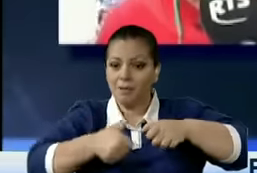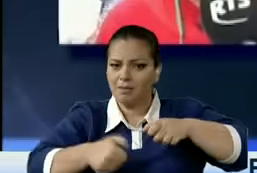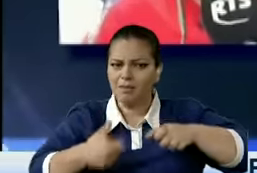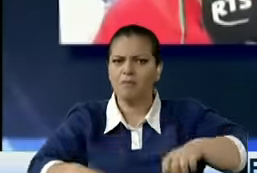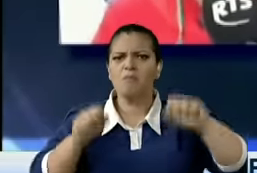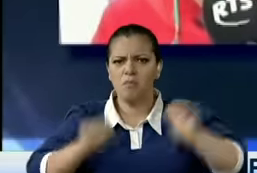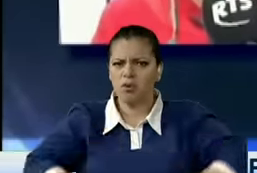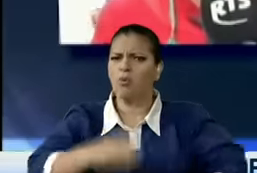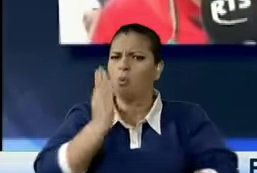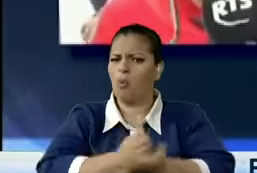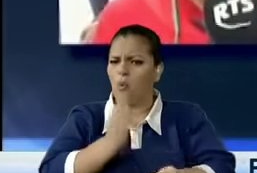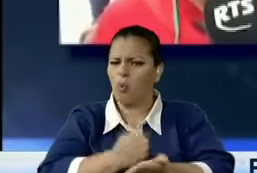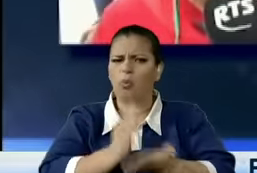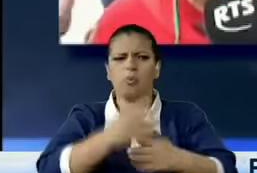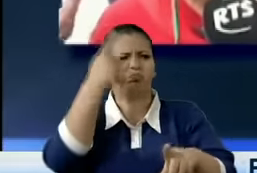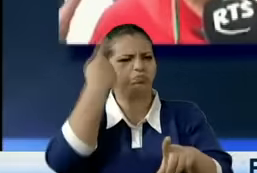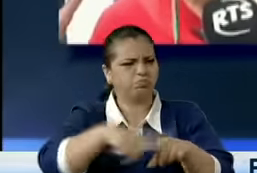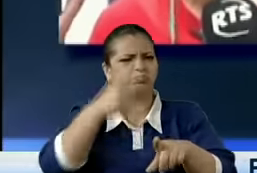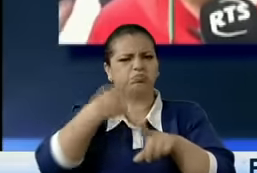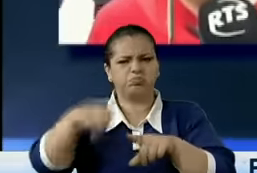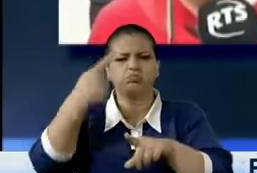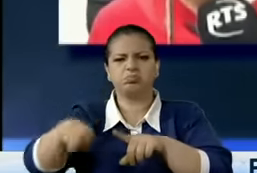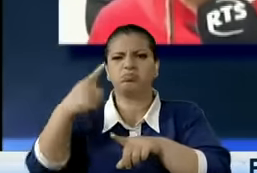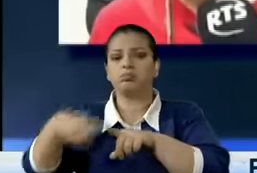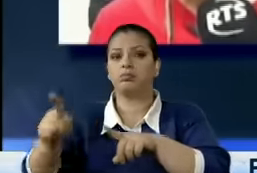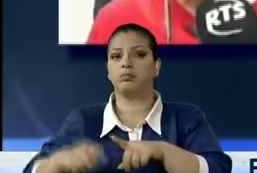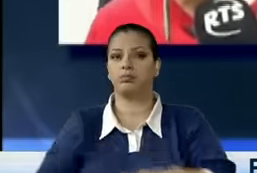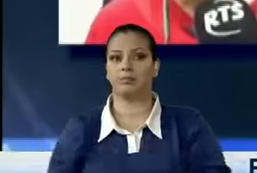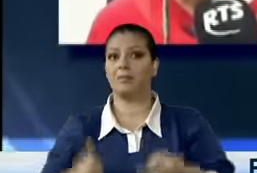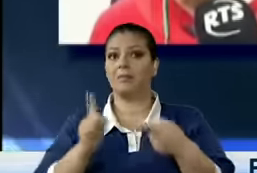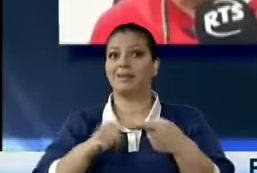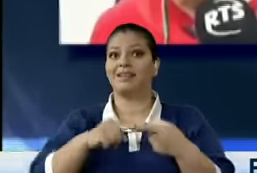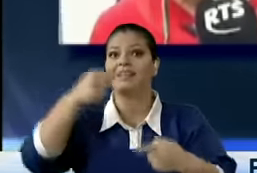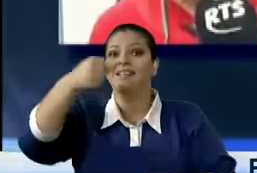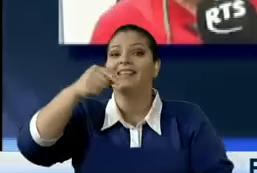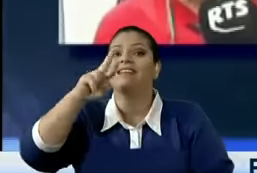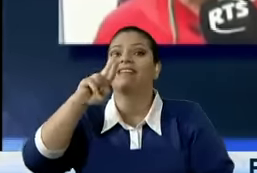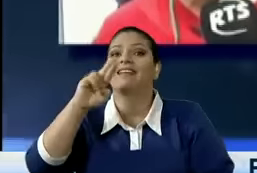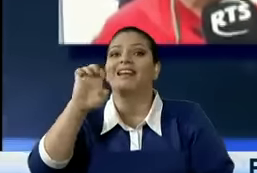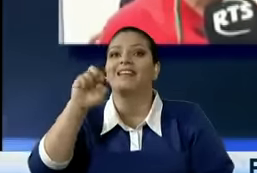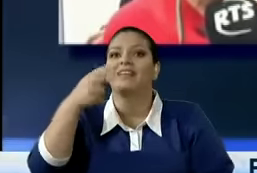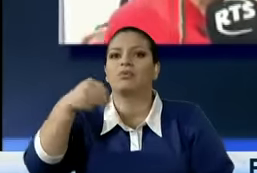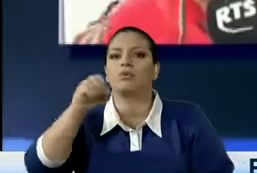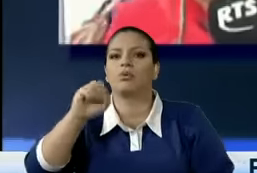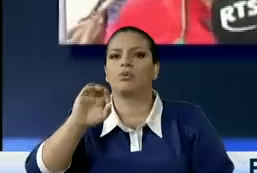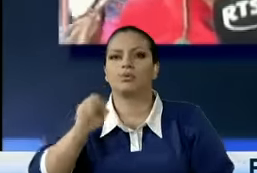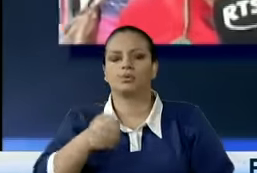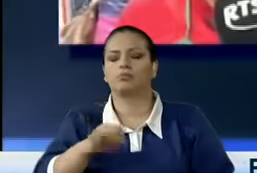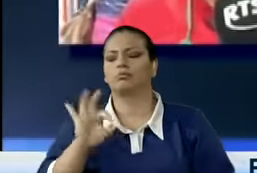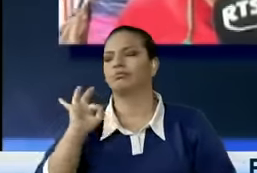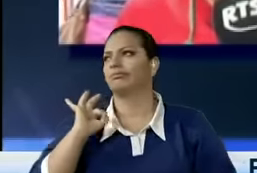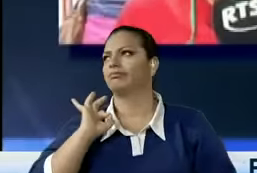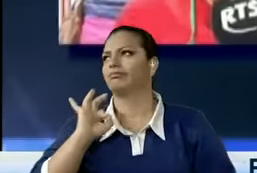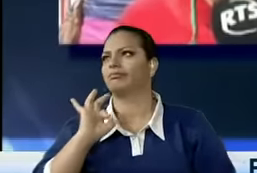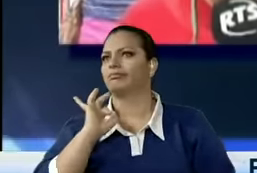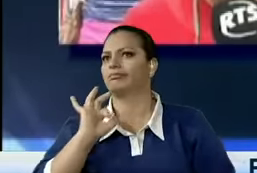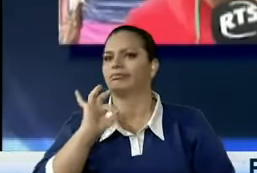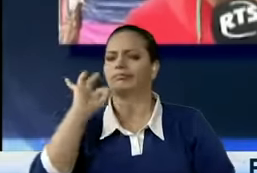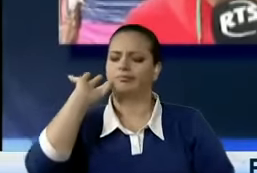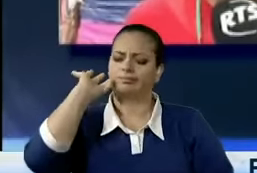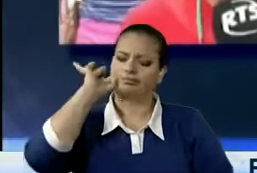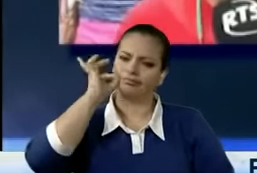cosas, principalmente el greñoso. El greñoso es un plato muy aperitivo y